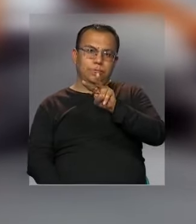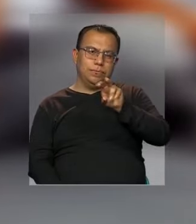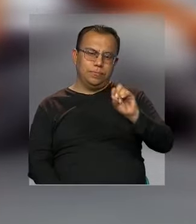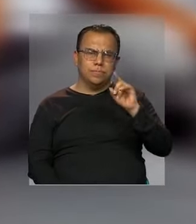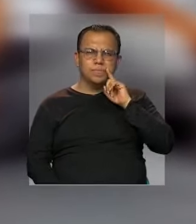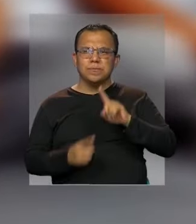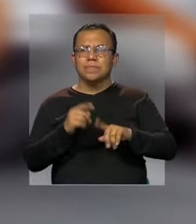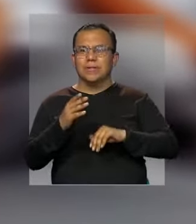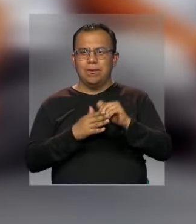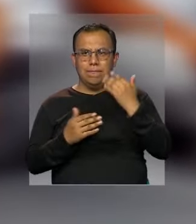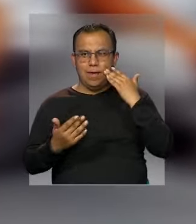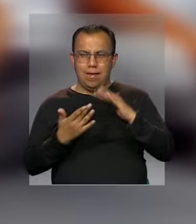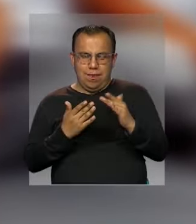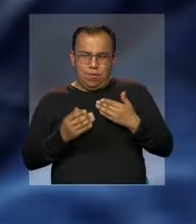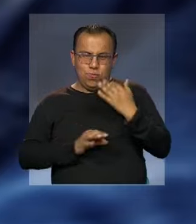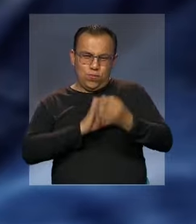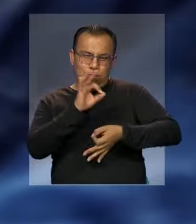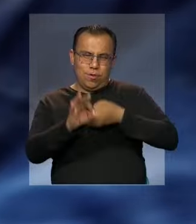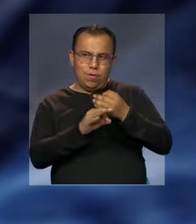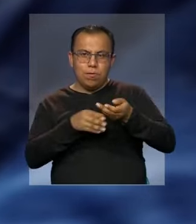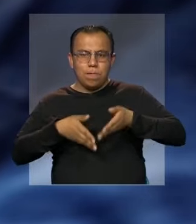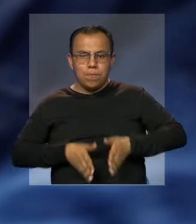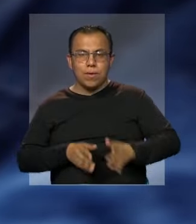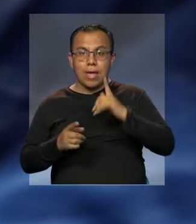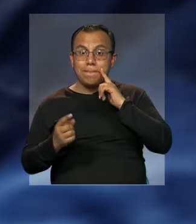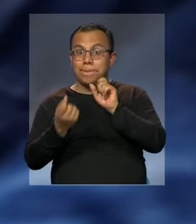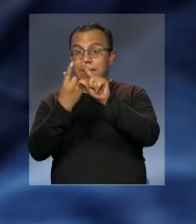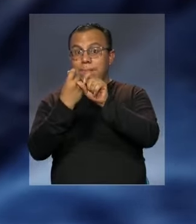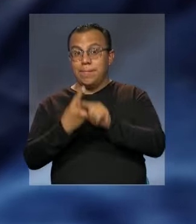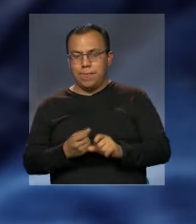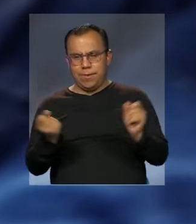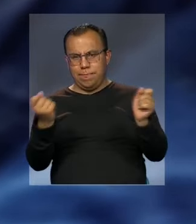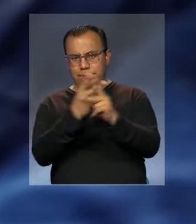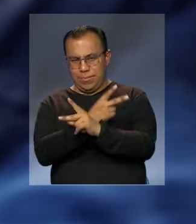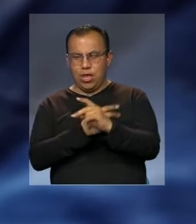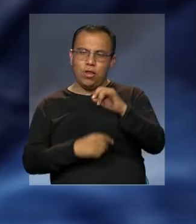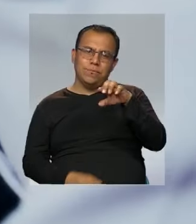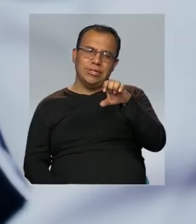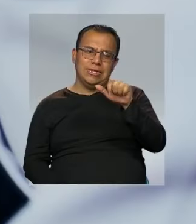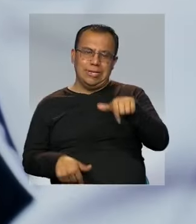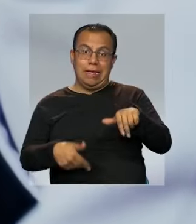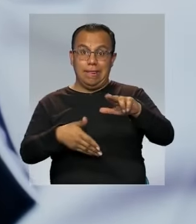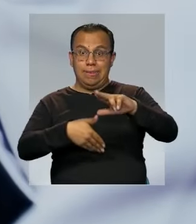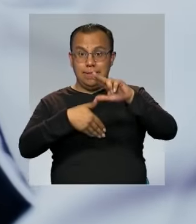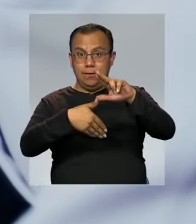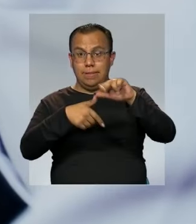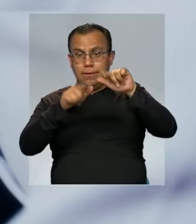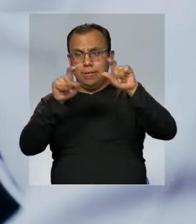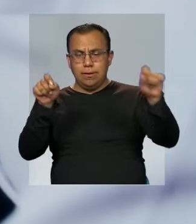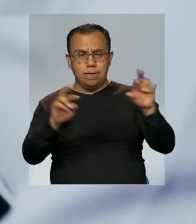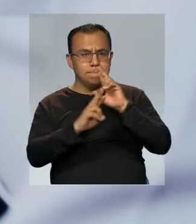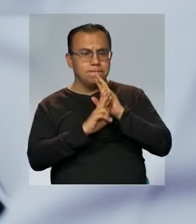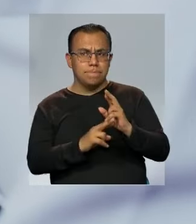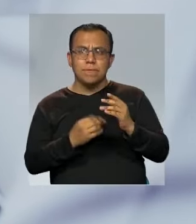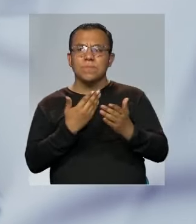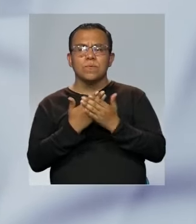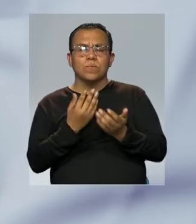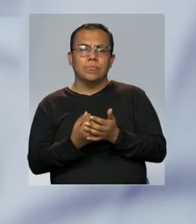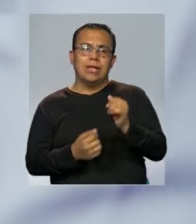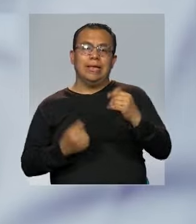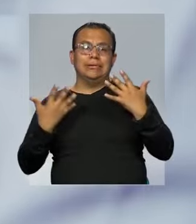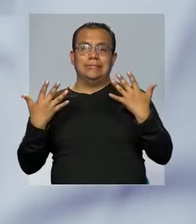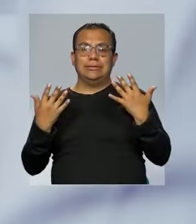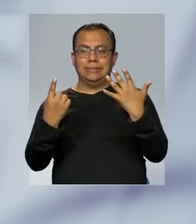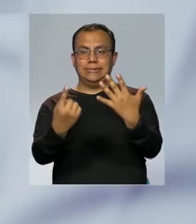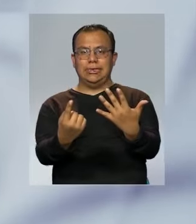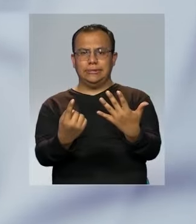parteras Matria, Guardianas del Parto, realizó la primera encuesta sobre violencia obstétrica en América Latina. Los resultados revelaron que 6 de cada